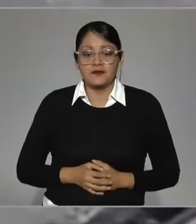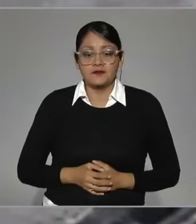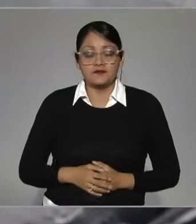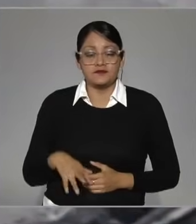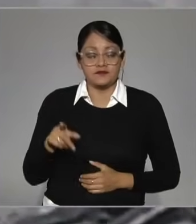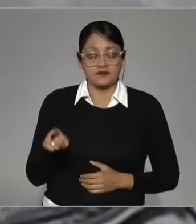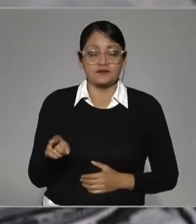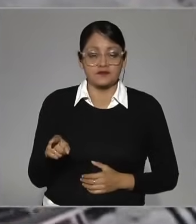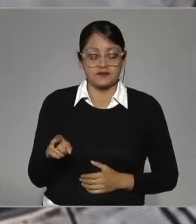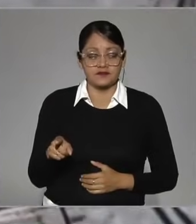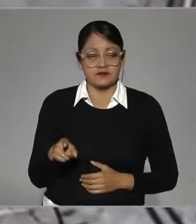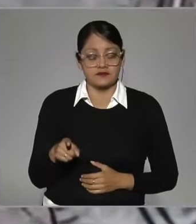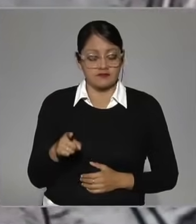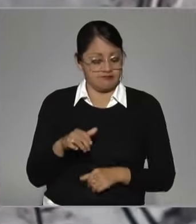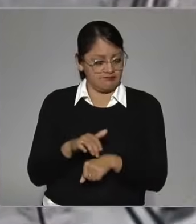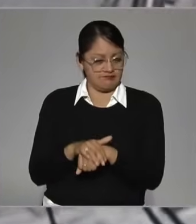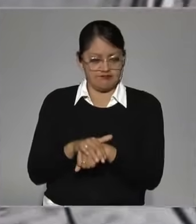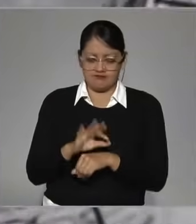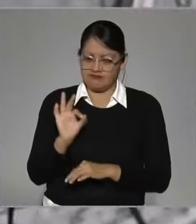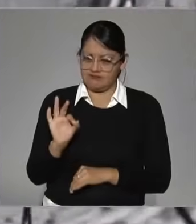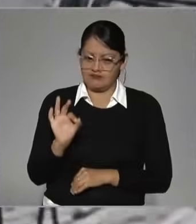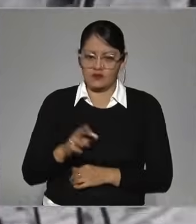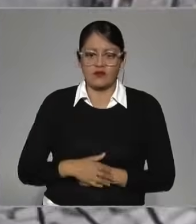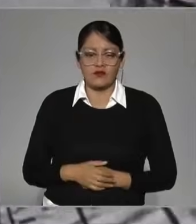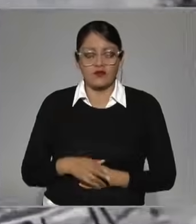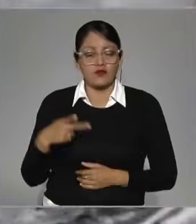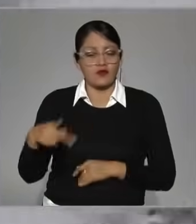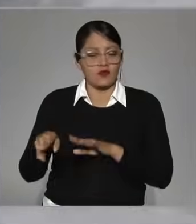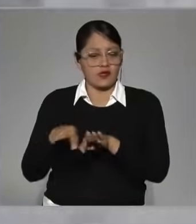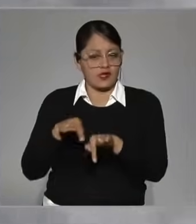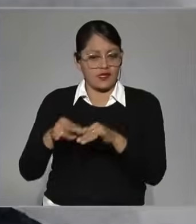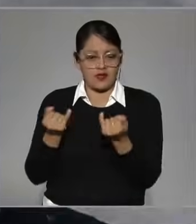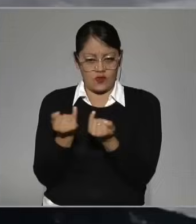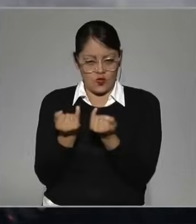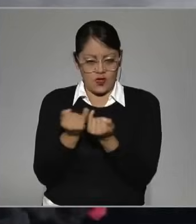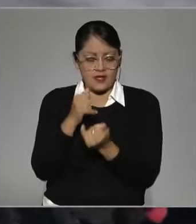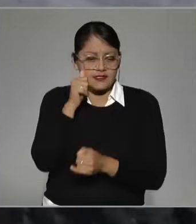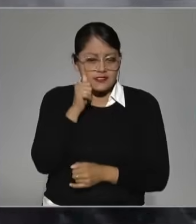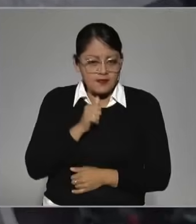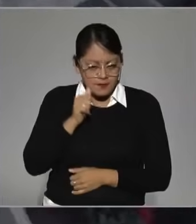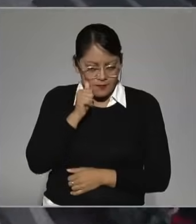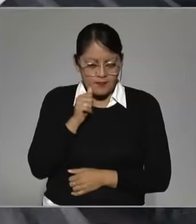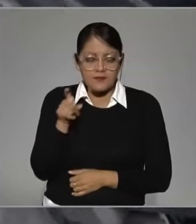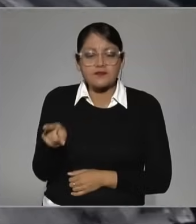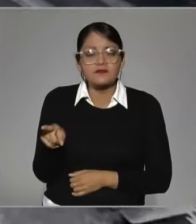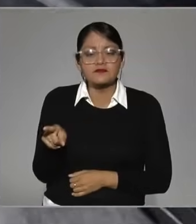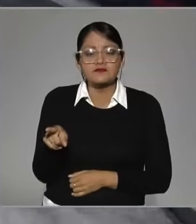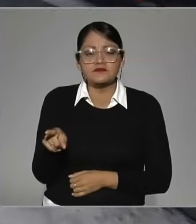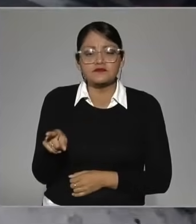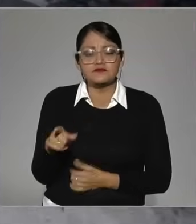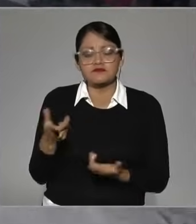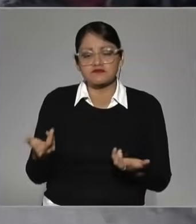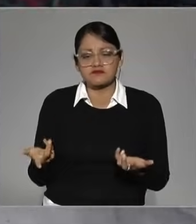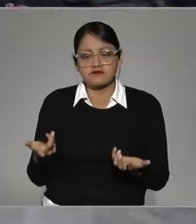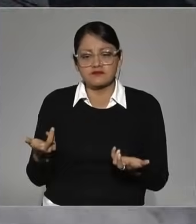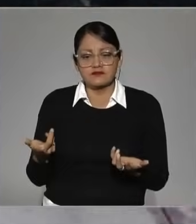son buenos amigos. En su trabajo igual, siempre han tenido pues